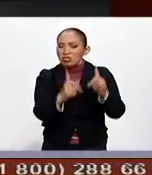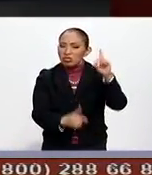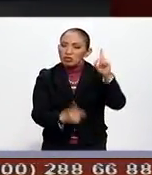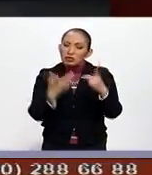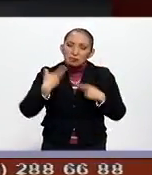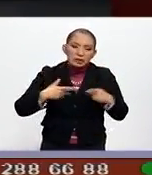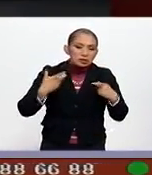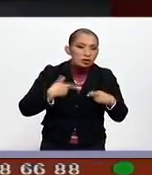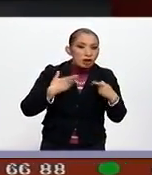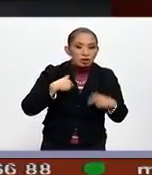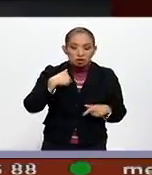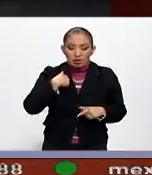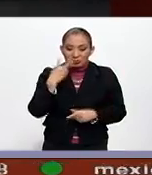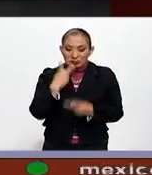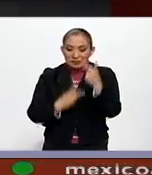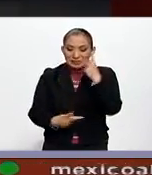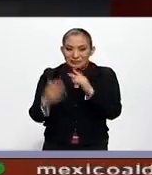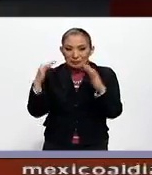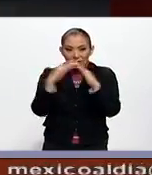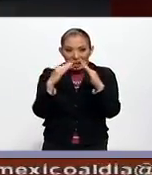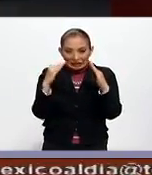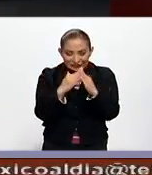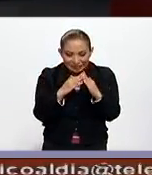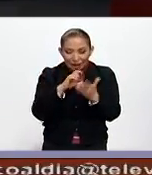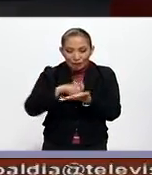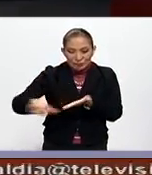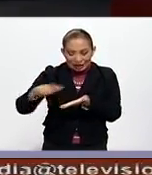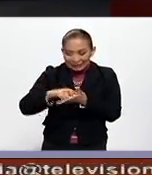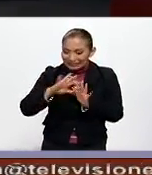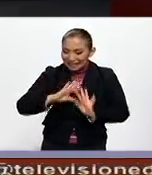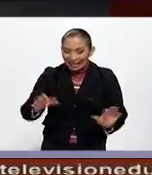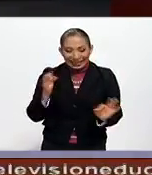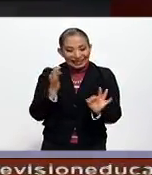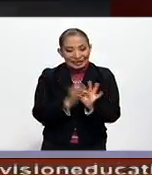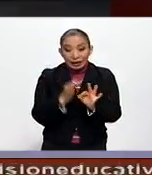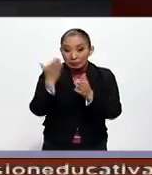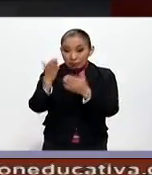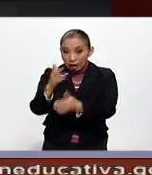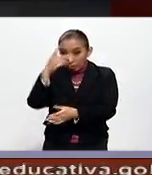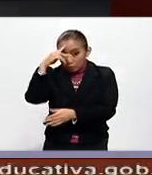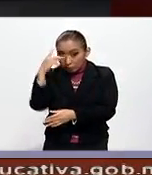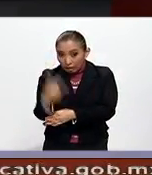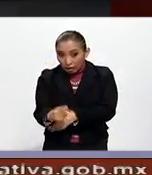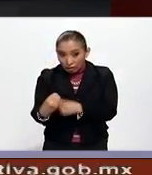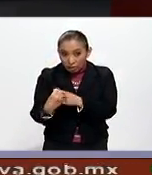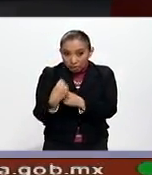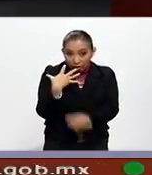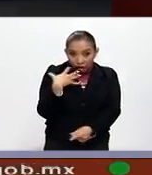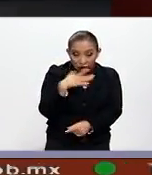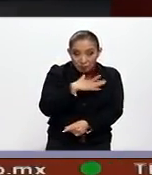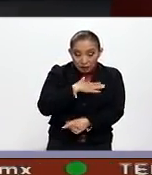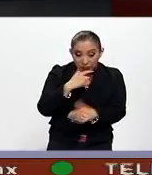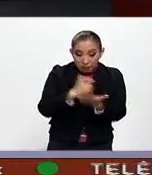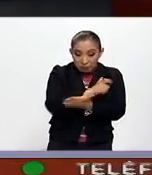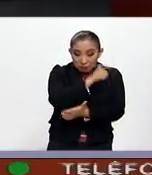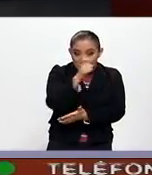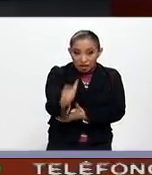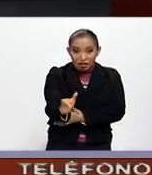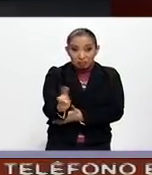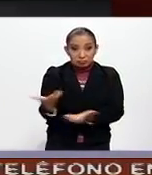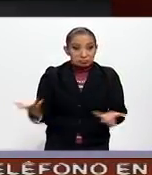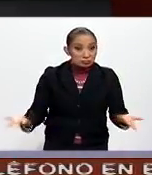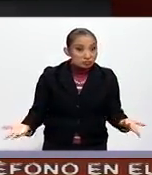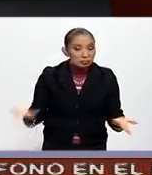de la gente es, tengo un crédito hipotecario, esta medida del Banco de México, ¿me va a afectar en el próximo pago, por